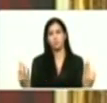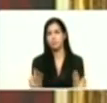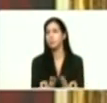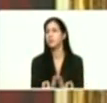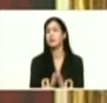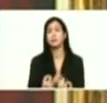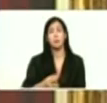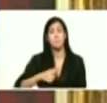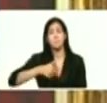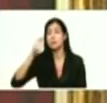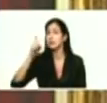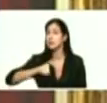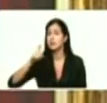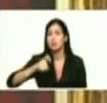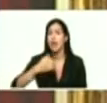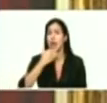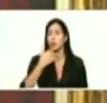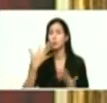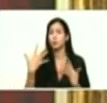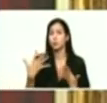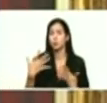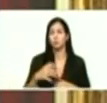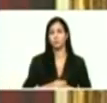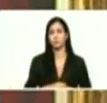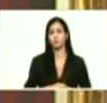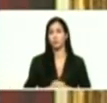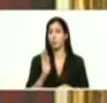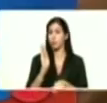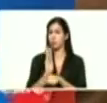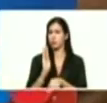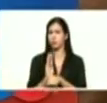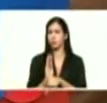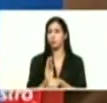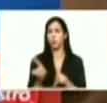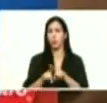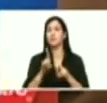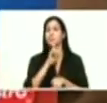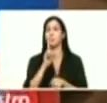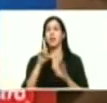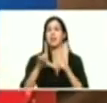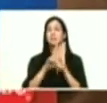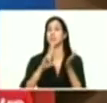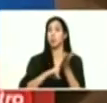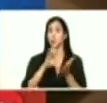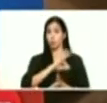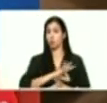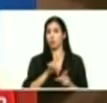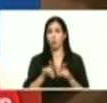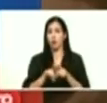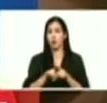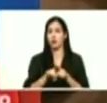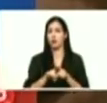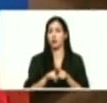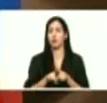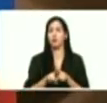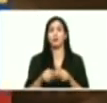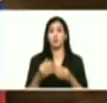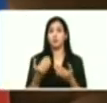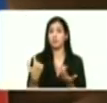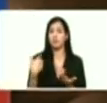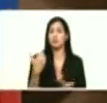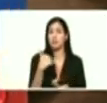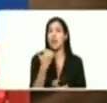que más lo necesitan y va a tener una protección como llama la ley de seguridad social una prestación